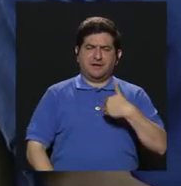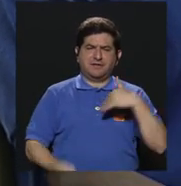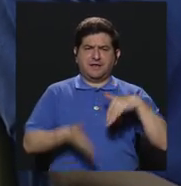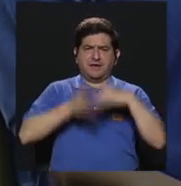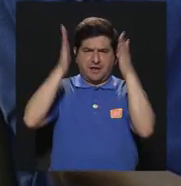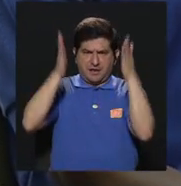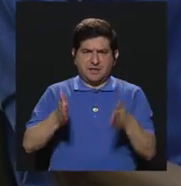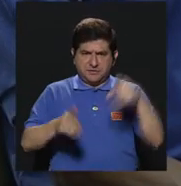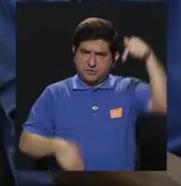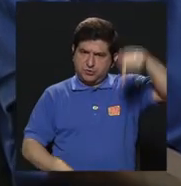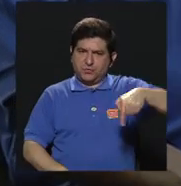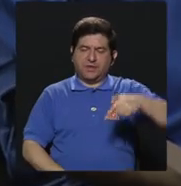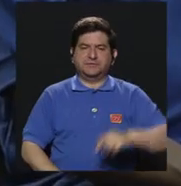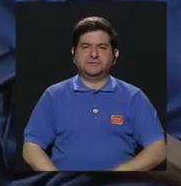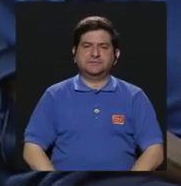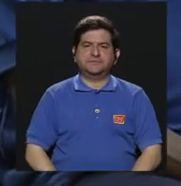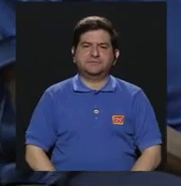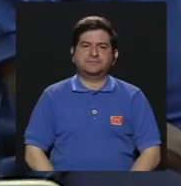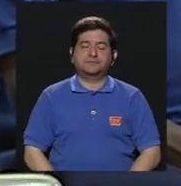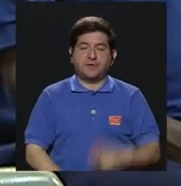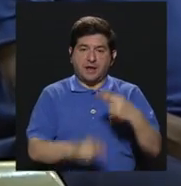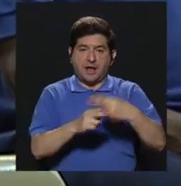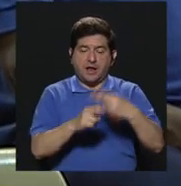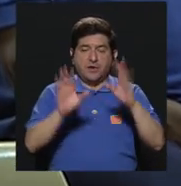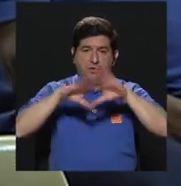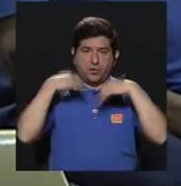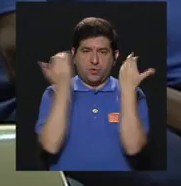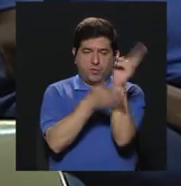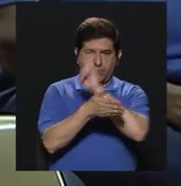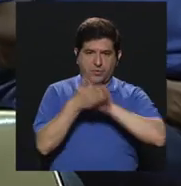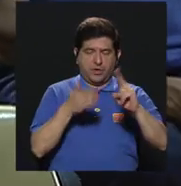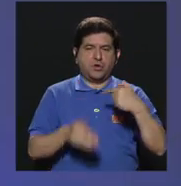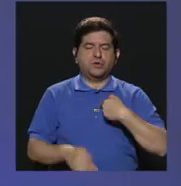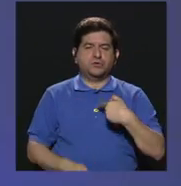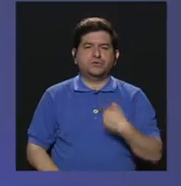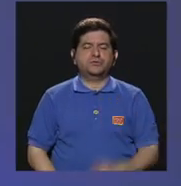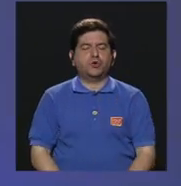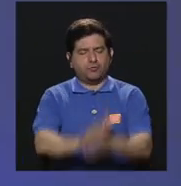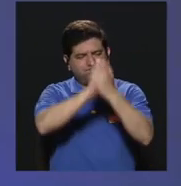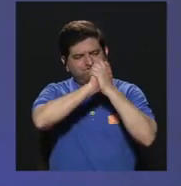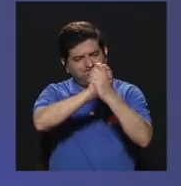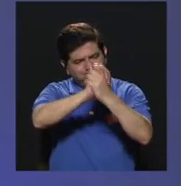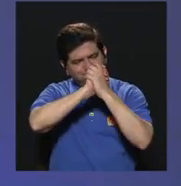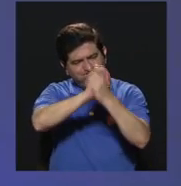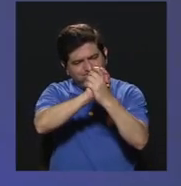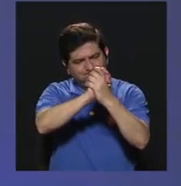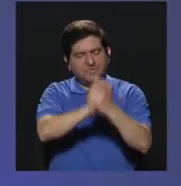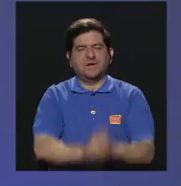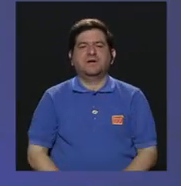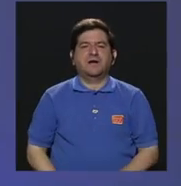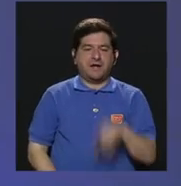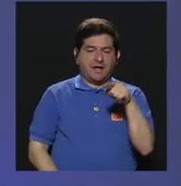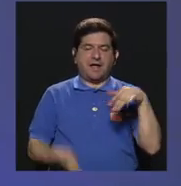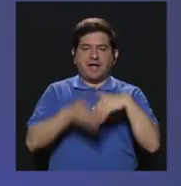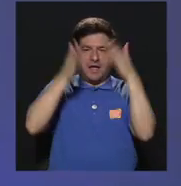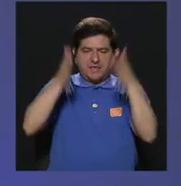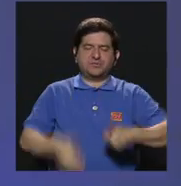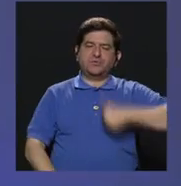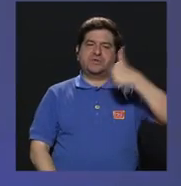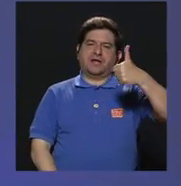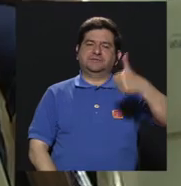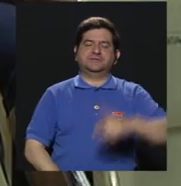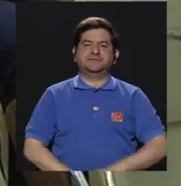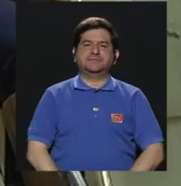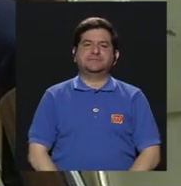nuestros estudiantes. En nombre del Consejo Universitario, les doy una calurosa felicitación a las y los estudiantes